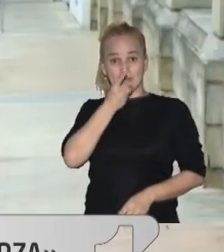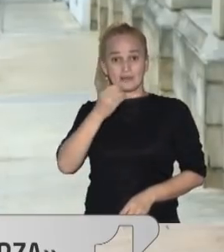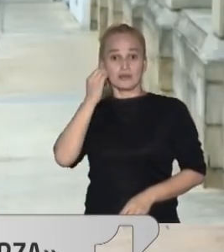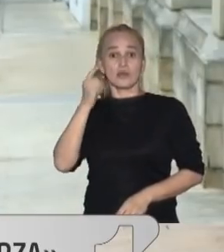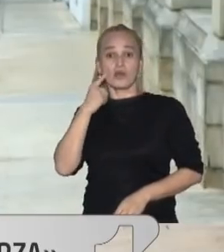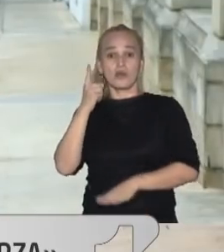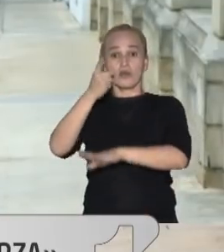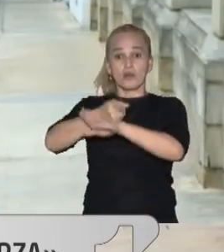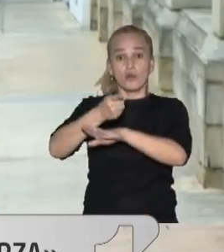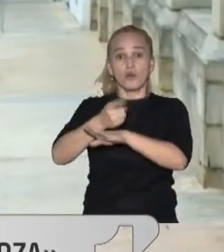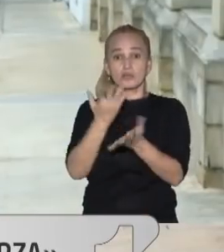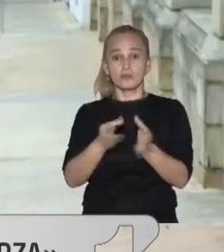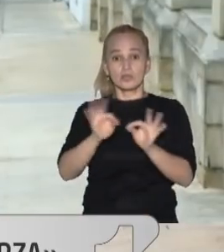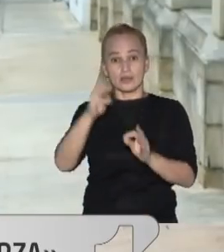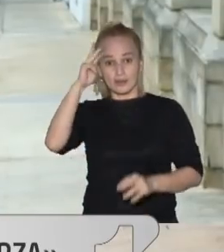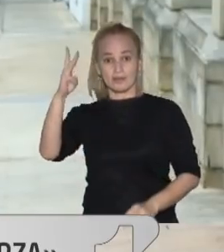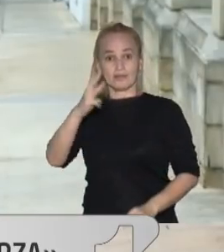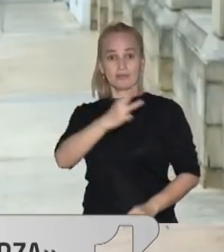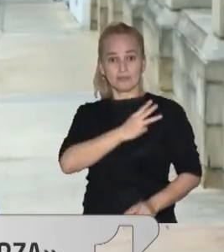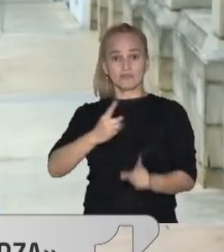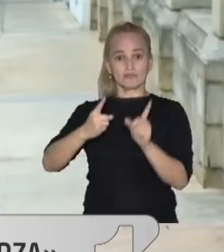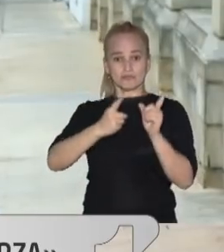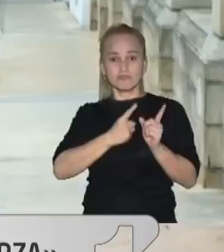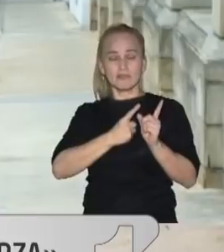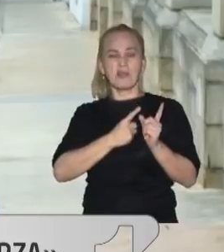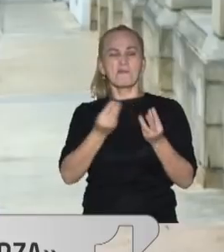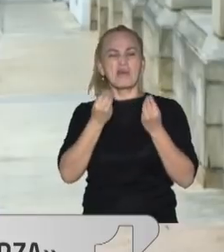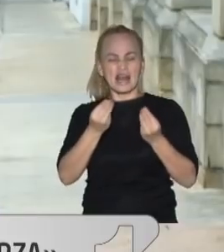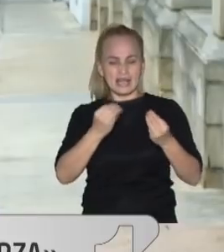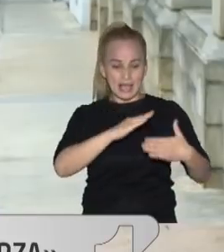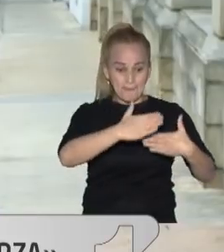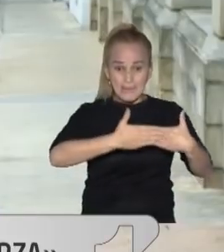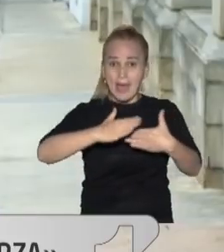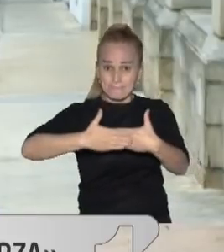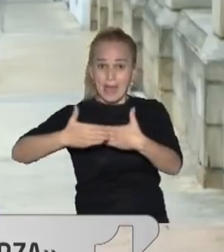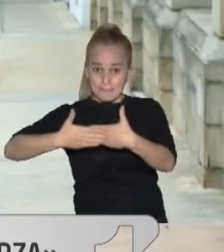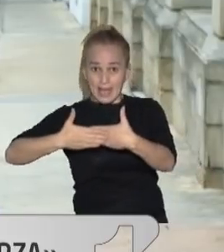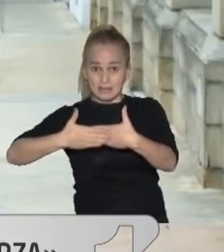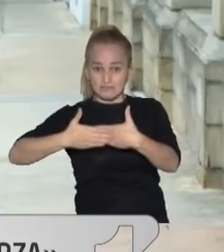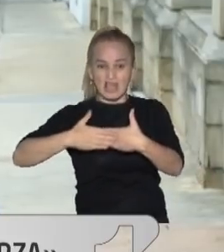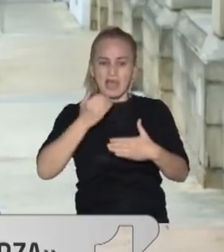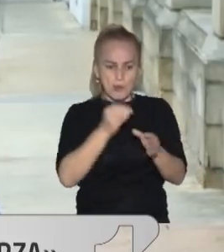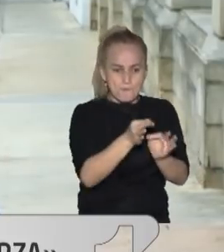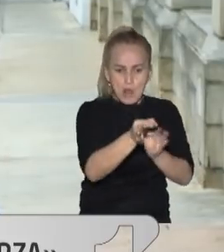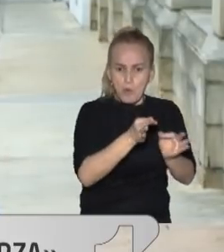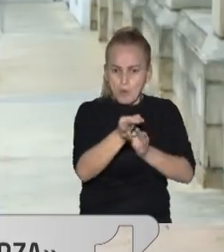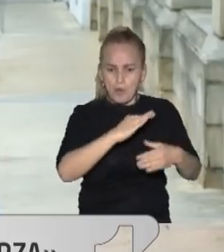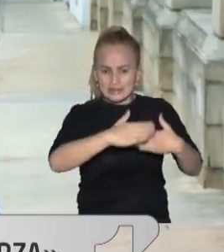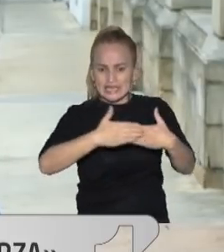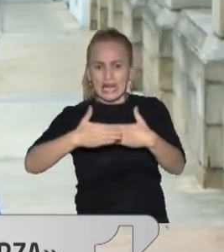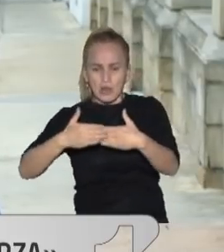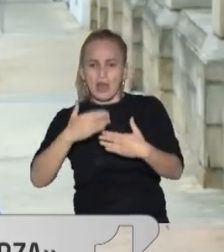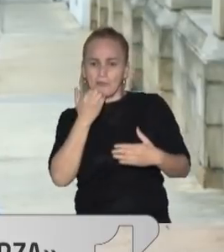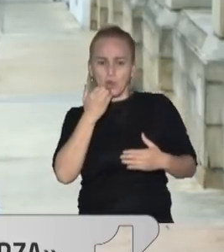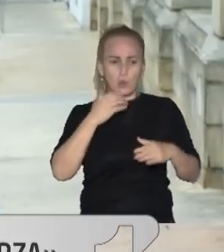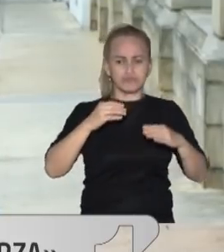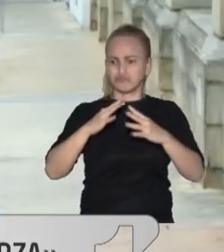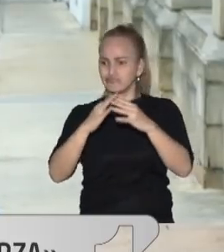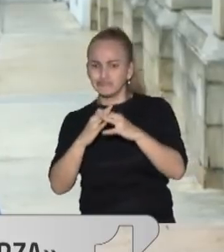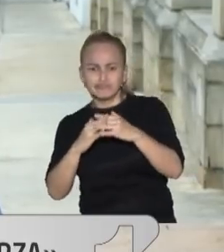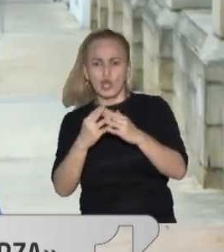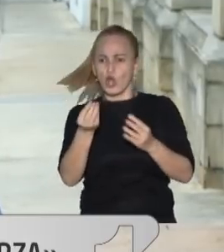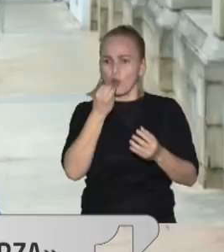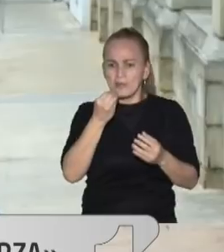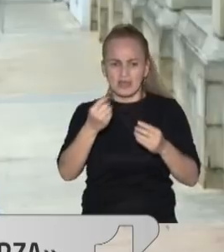utilizar la fuerza pública para desbloquear las poblaciones que están siendo afectadas en el suministro de alimentos, medicamentos y